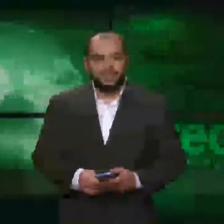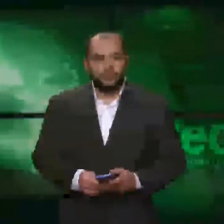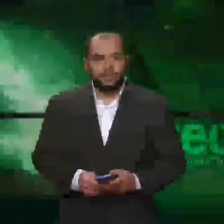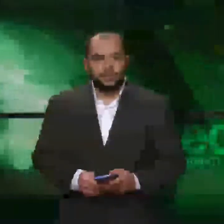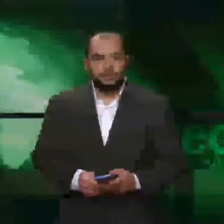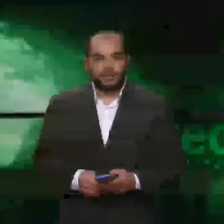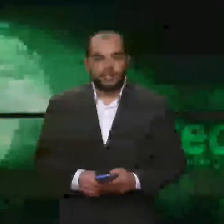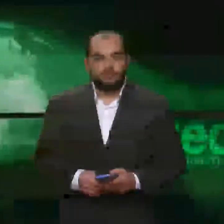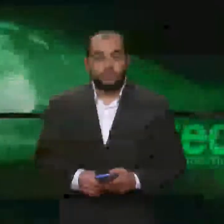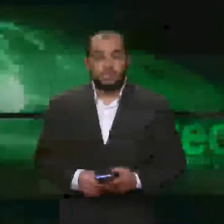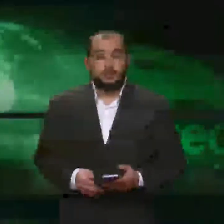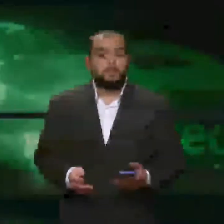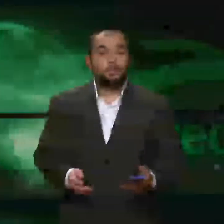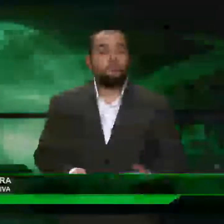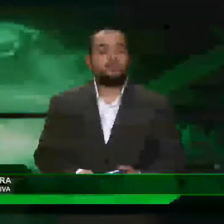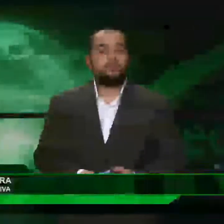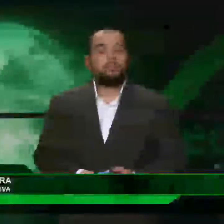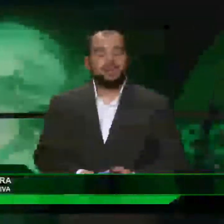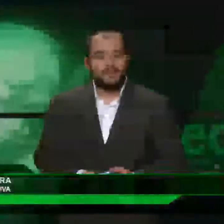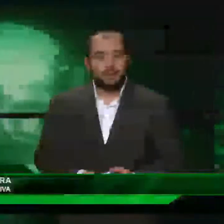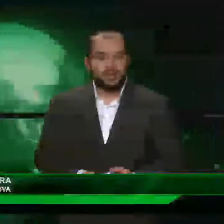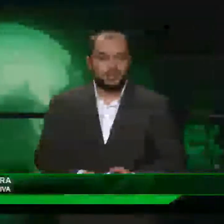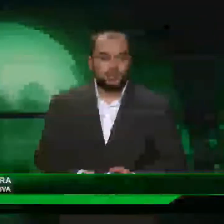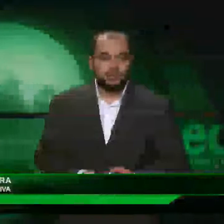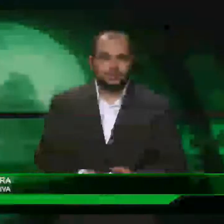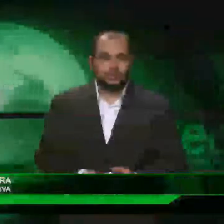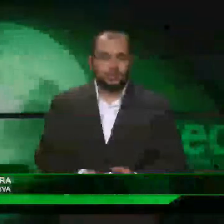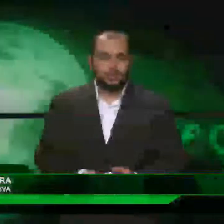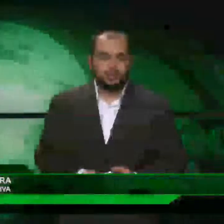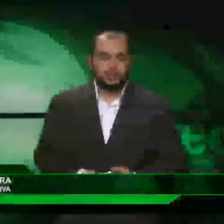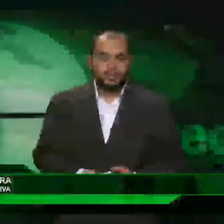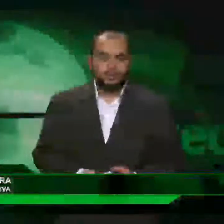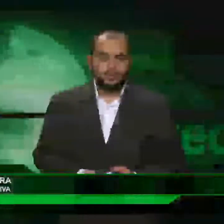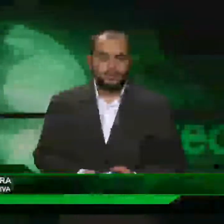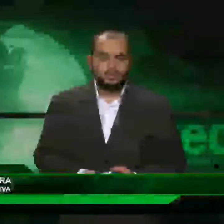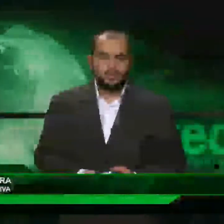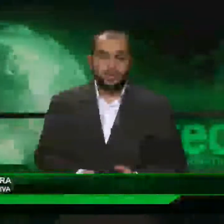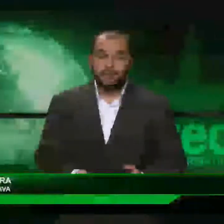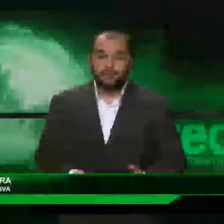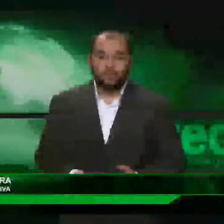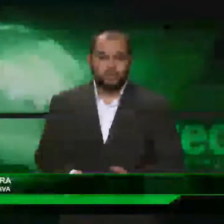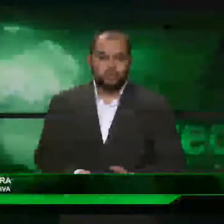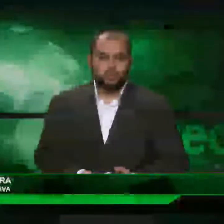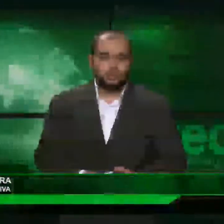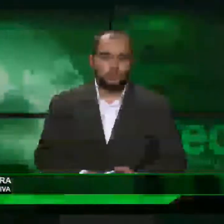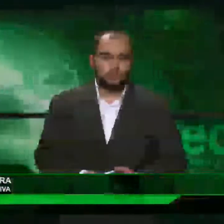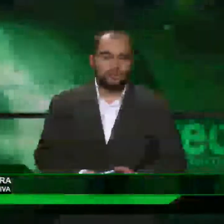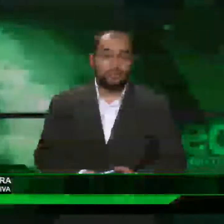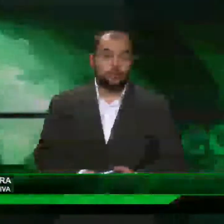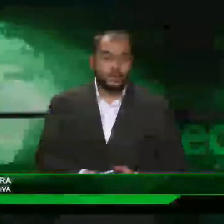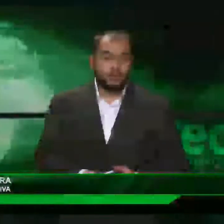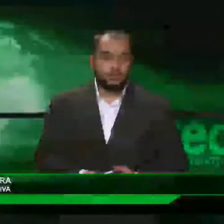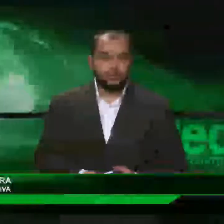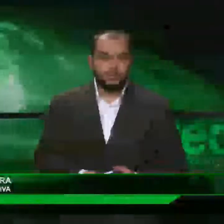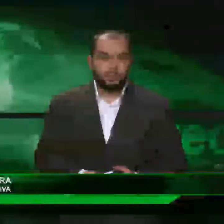¿Qué tal, compañeros de Red Informativa? Preocupación y malestar hay a nivel del sector ganadero de Argentina ante los anuncios por parte